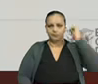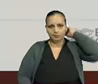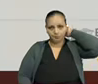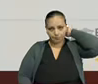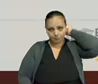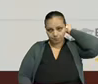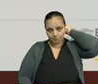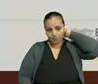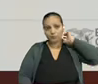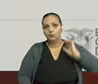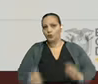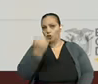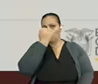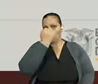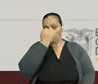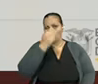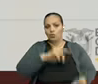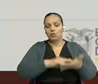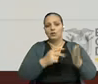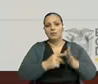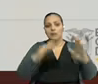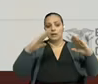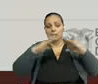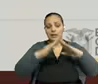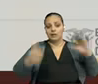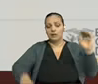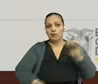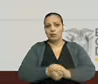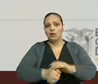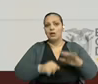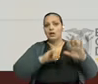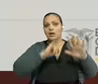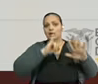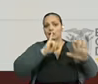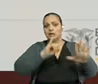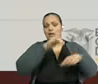18 horas a 5 horas. Con el